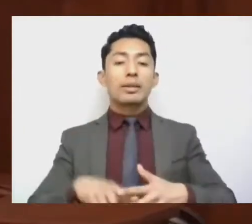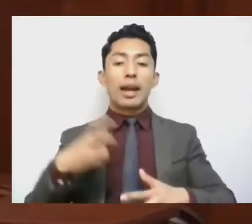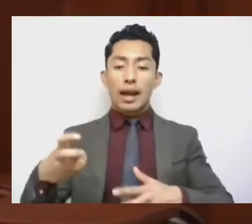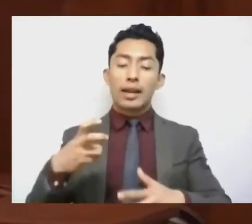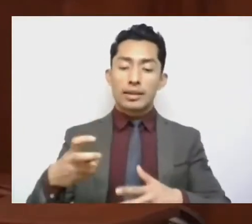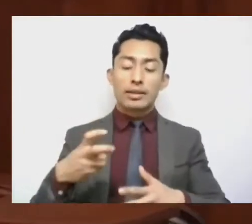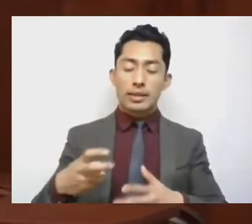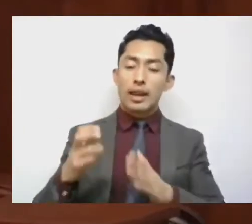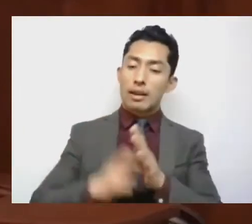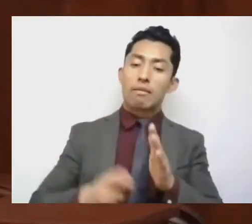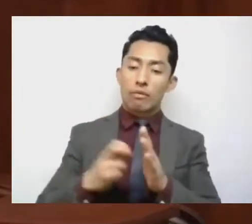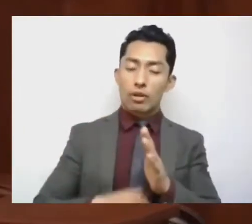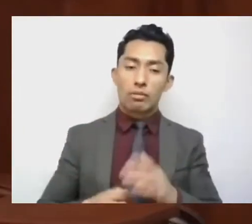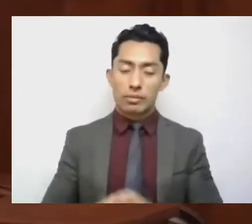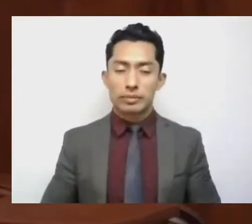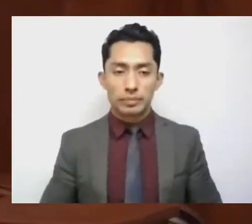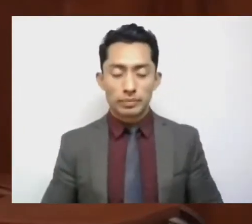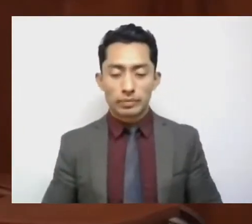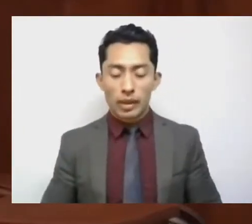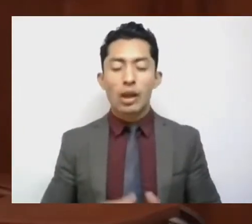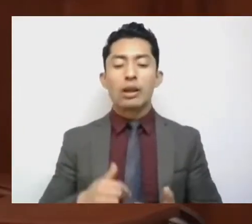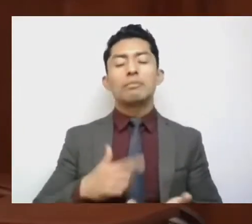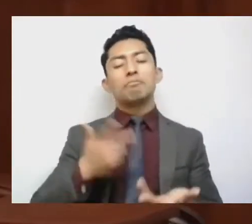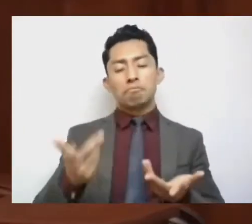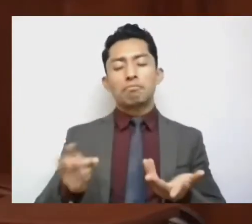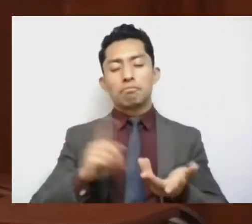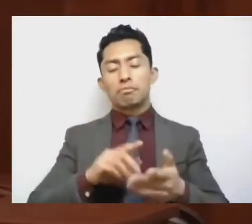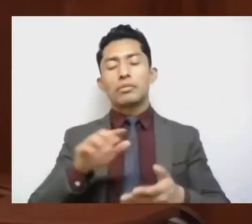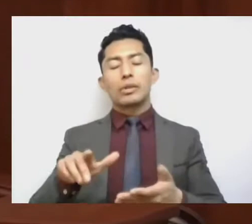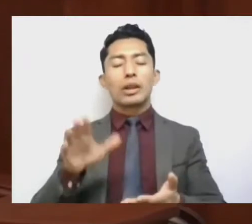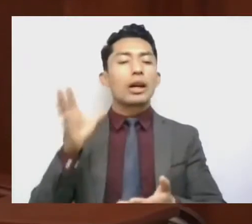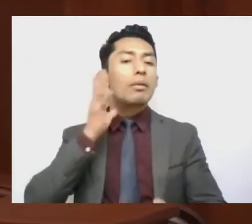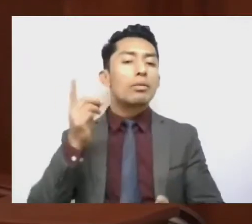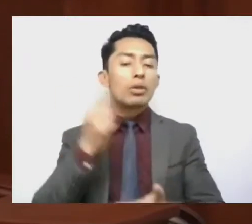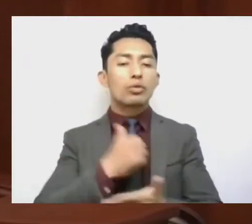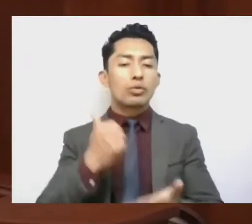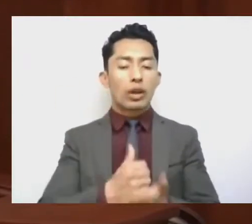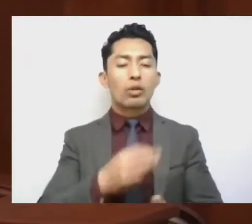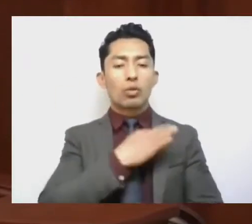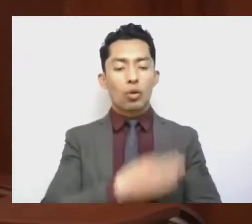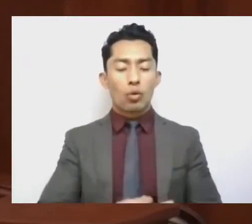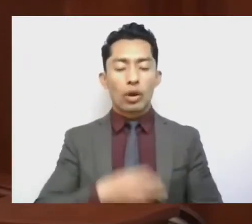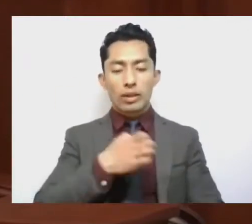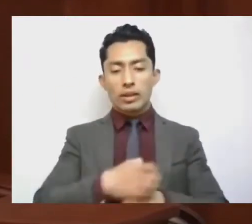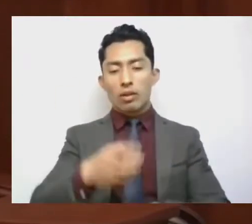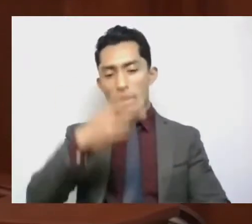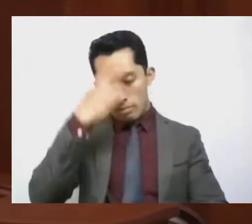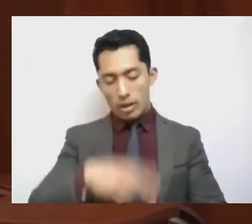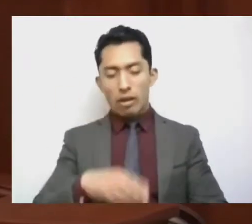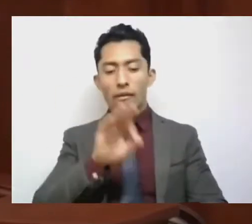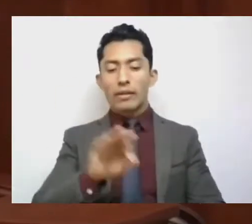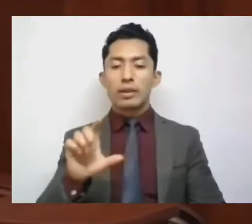presente reforma. Dado en el Palacio del Poder Legislativo, en la ciudad de Toluca de Lerdo, Estado de México, a los